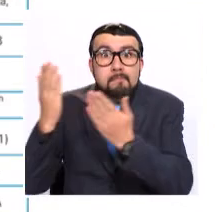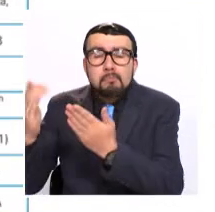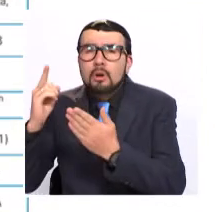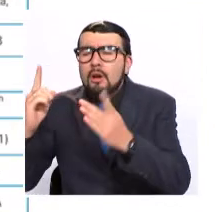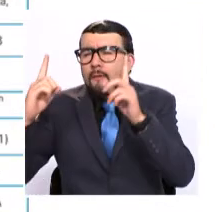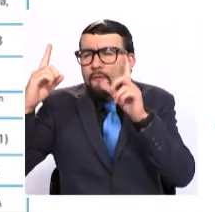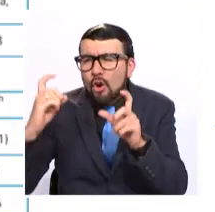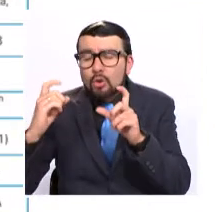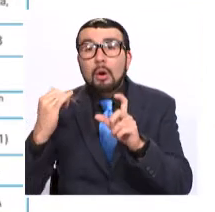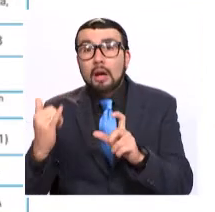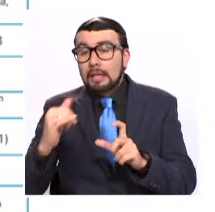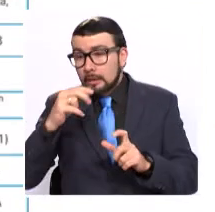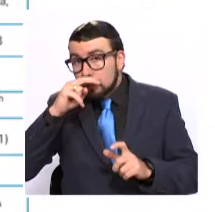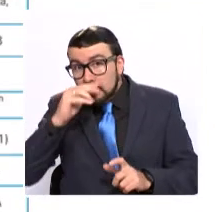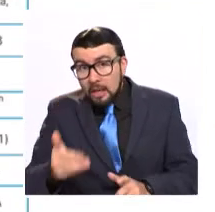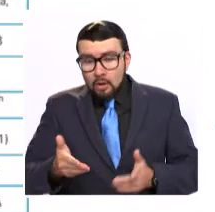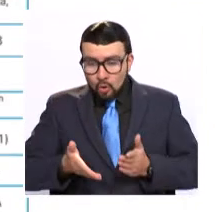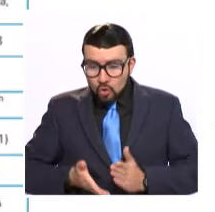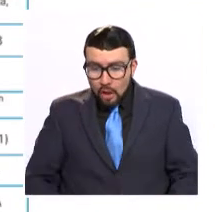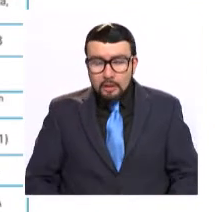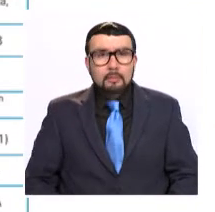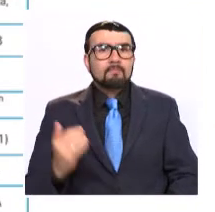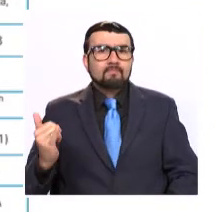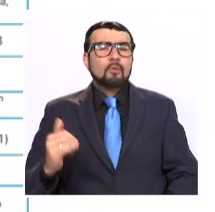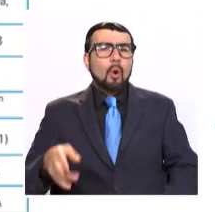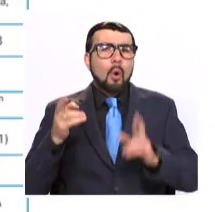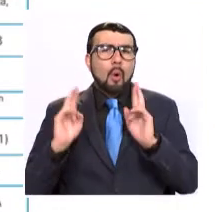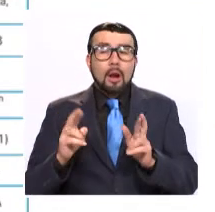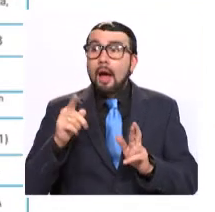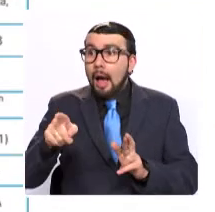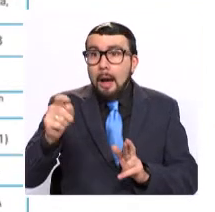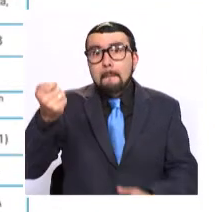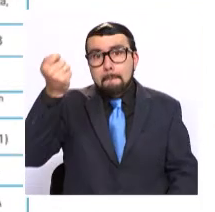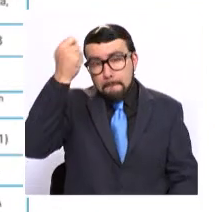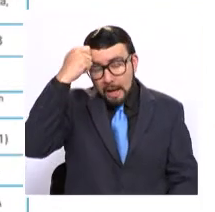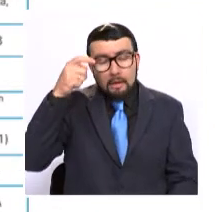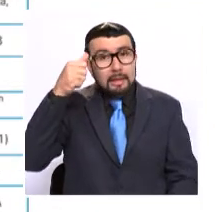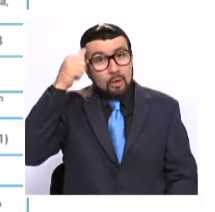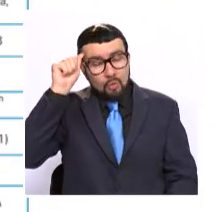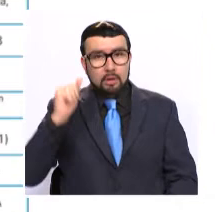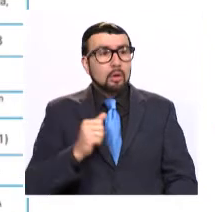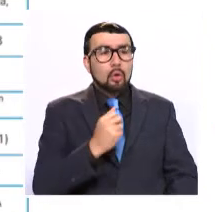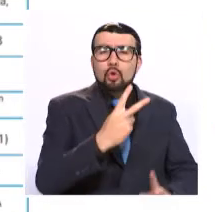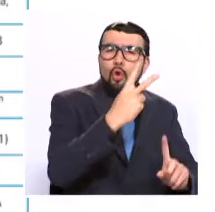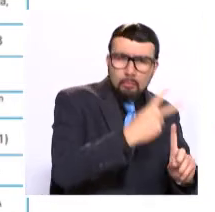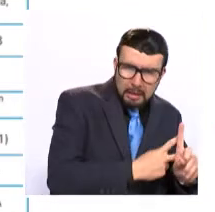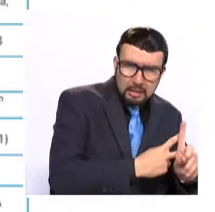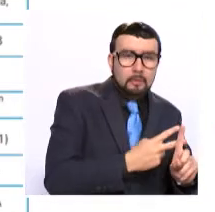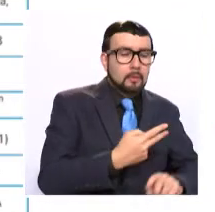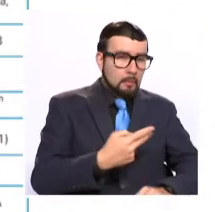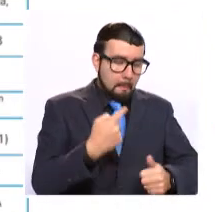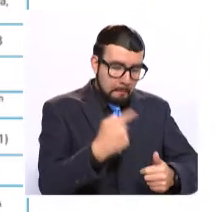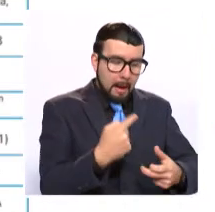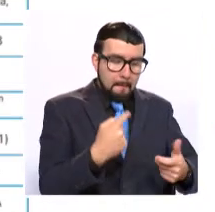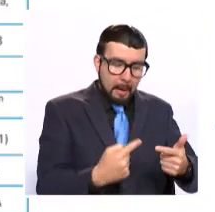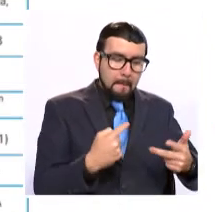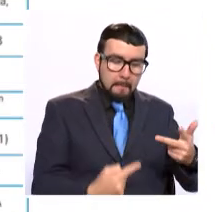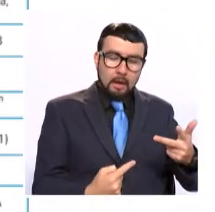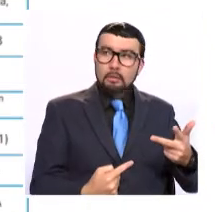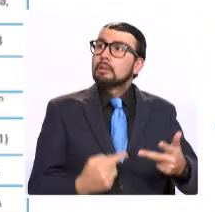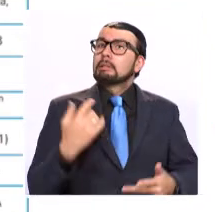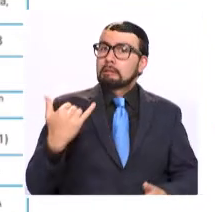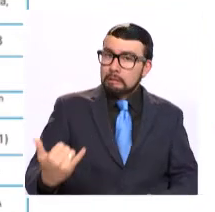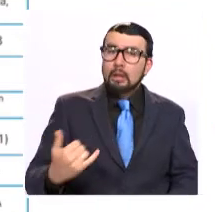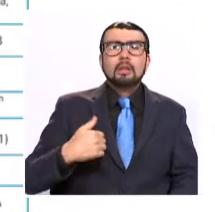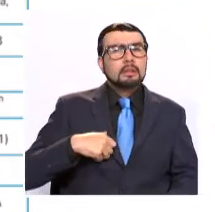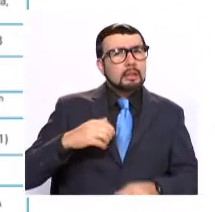de la campaña de televisión, a esta foto, para que tengan eso muy presente. Eso es a los 2 meses. Y es que hemos visto muchos casos. Yo tuve